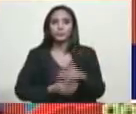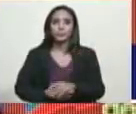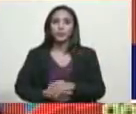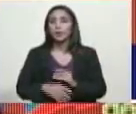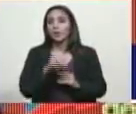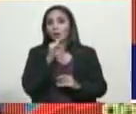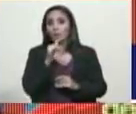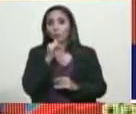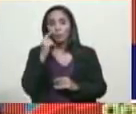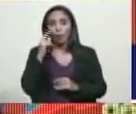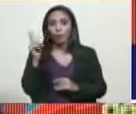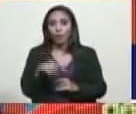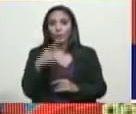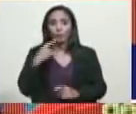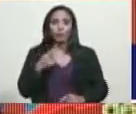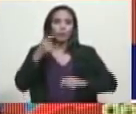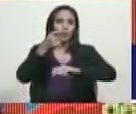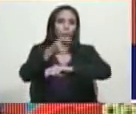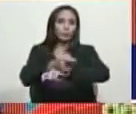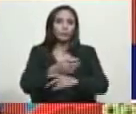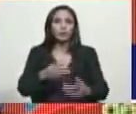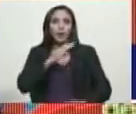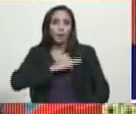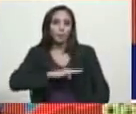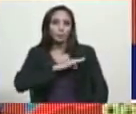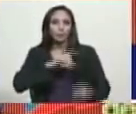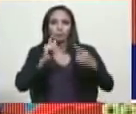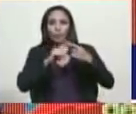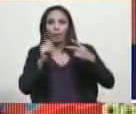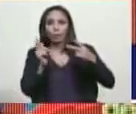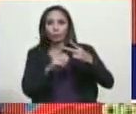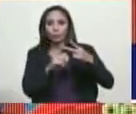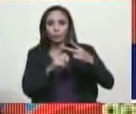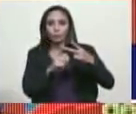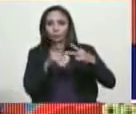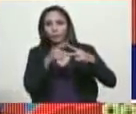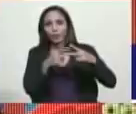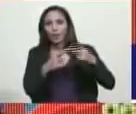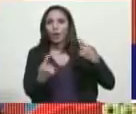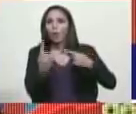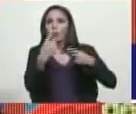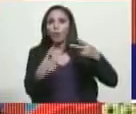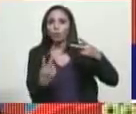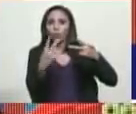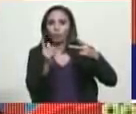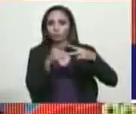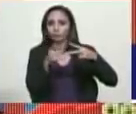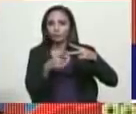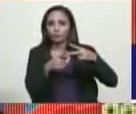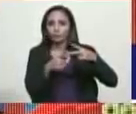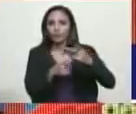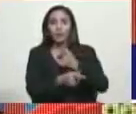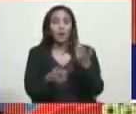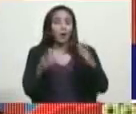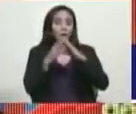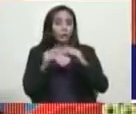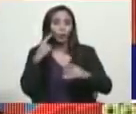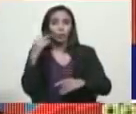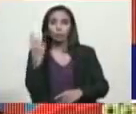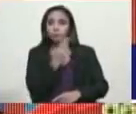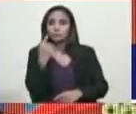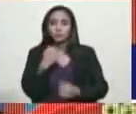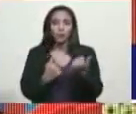también cuando estoy en las graduaciones de la misión Robinson 1 y Robinson 2. Tienen que tener un doble